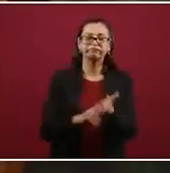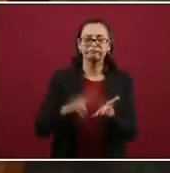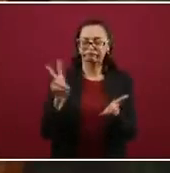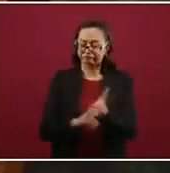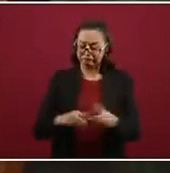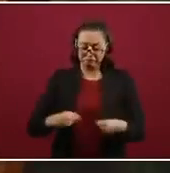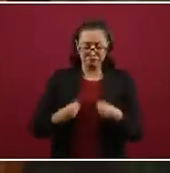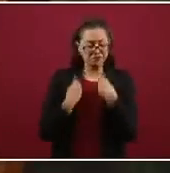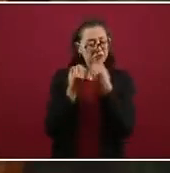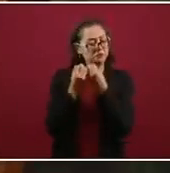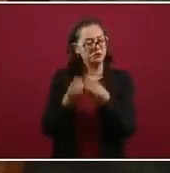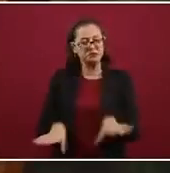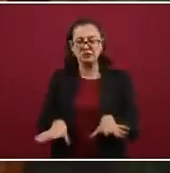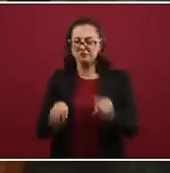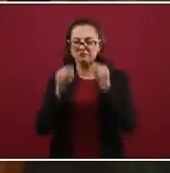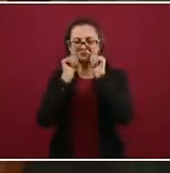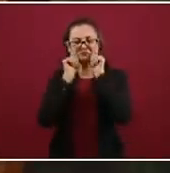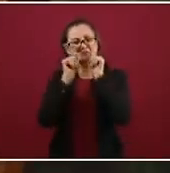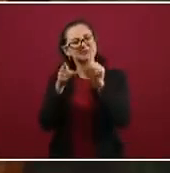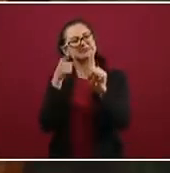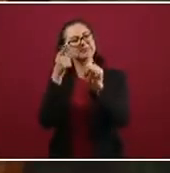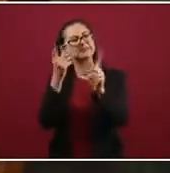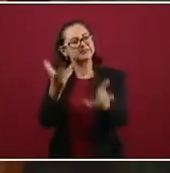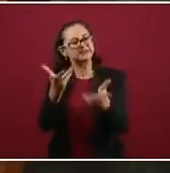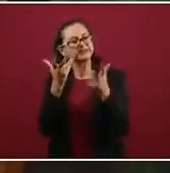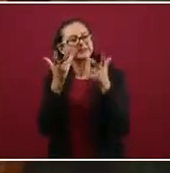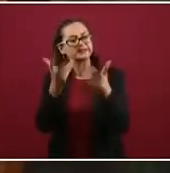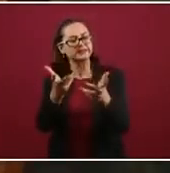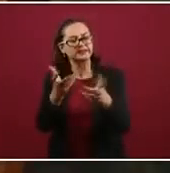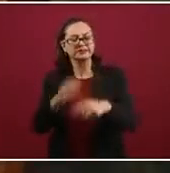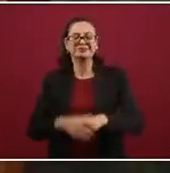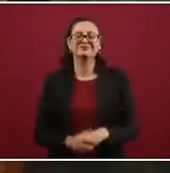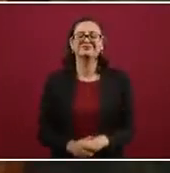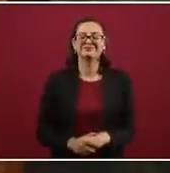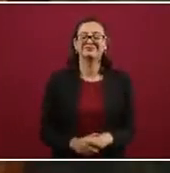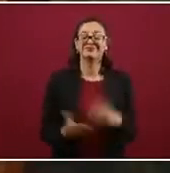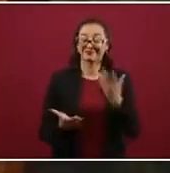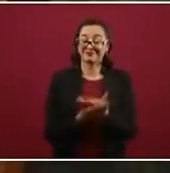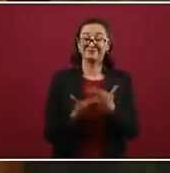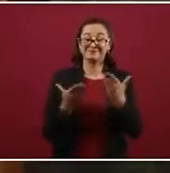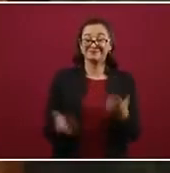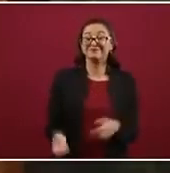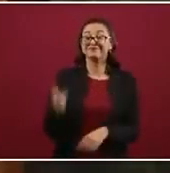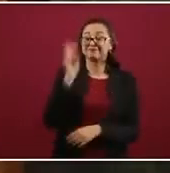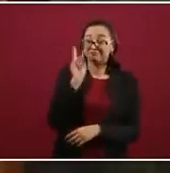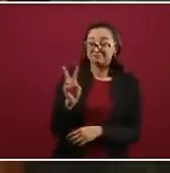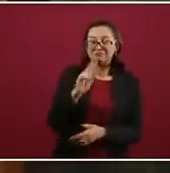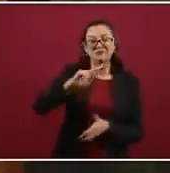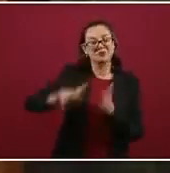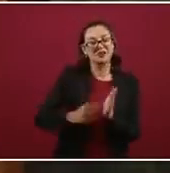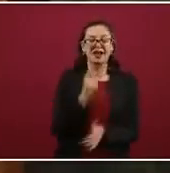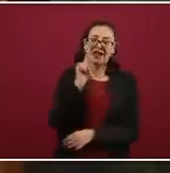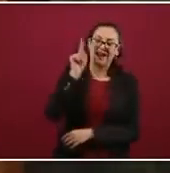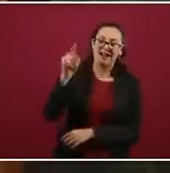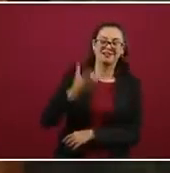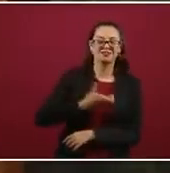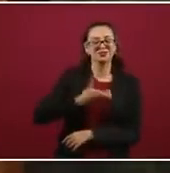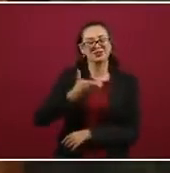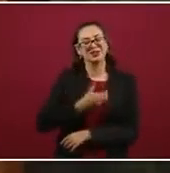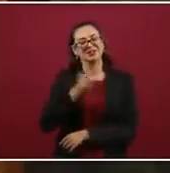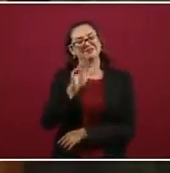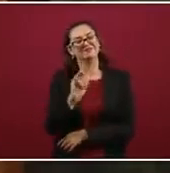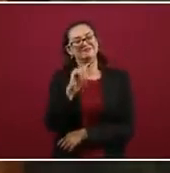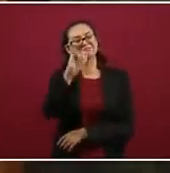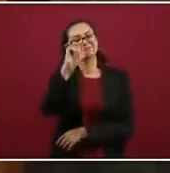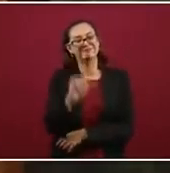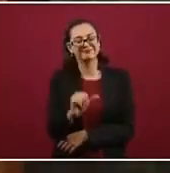ese anhelo. Ahora es momento de enlazarnos nuevamente con Rita Abreu hasta el Zócalo de la Ciudad de México,